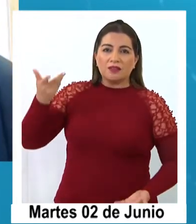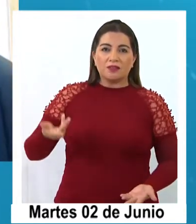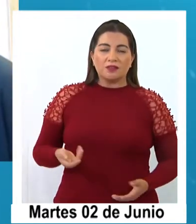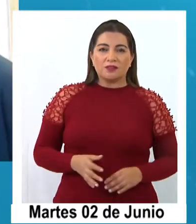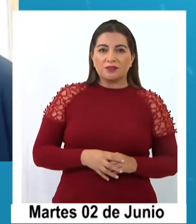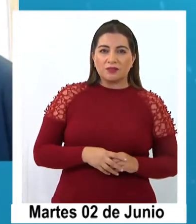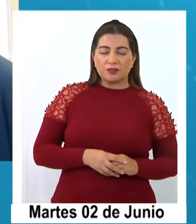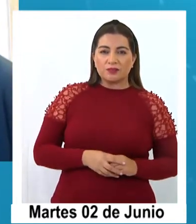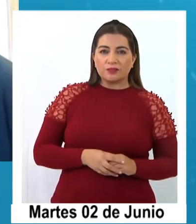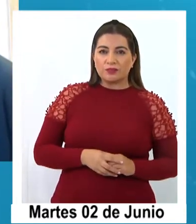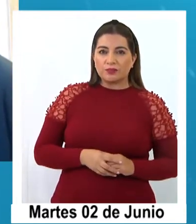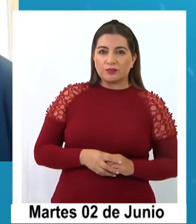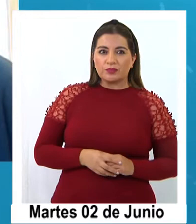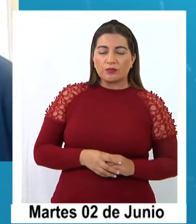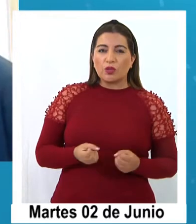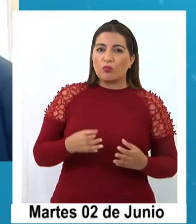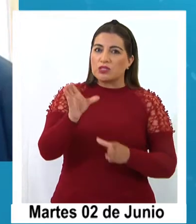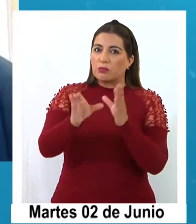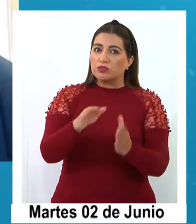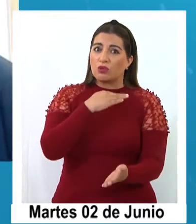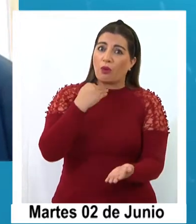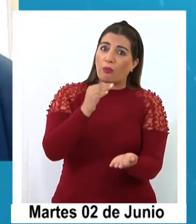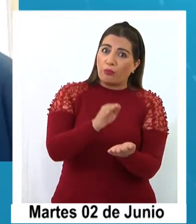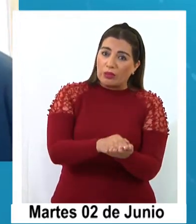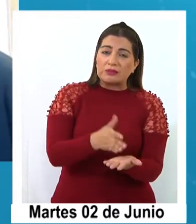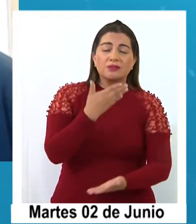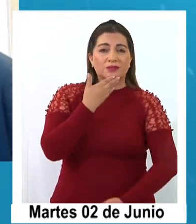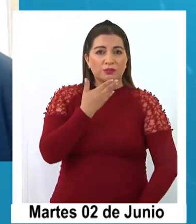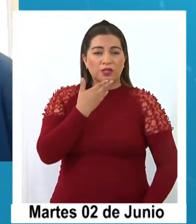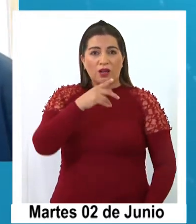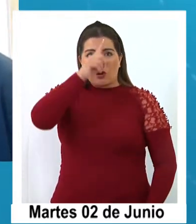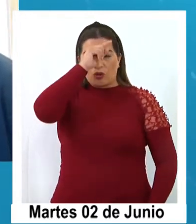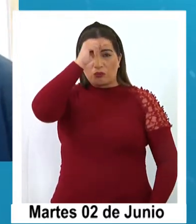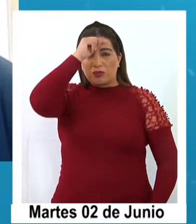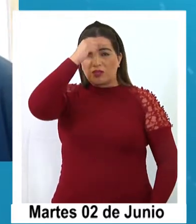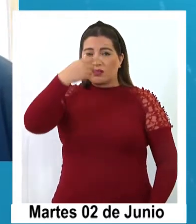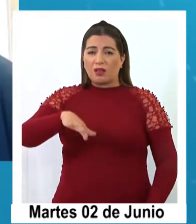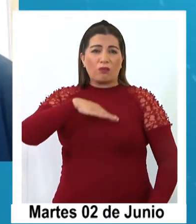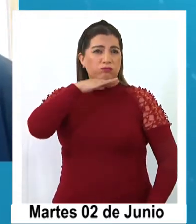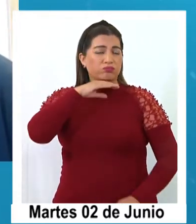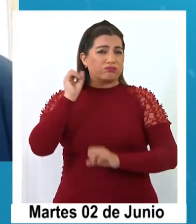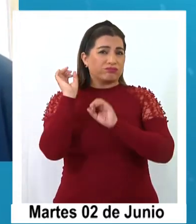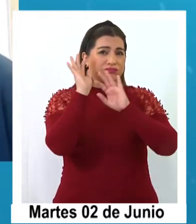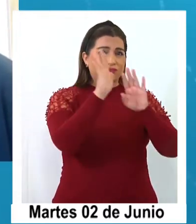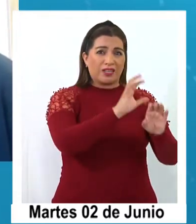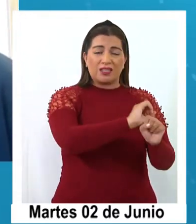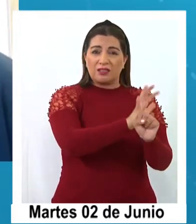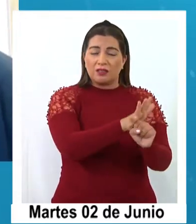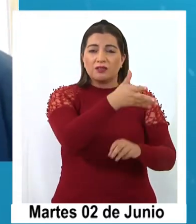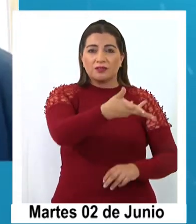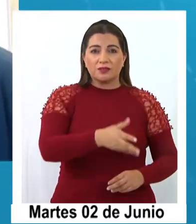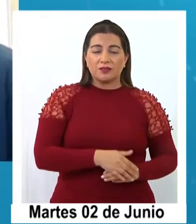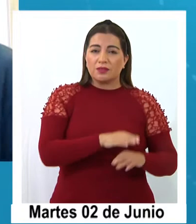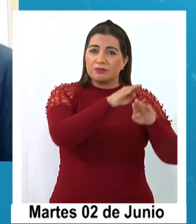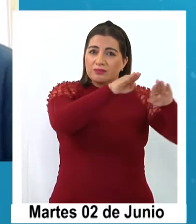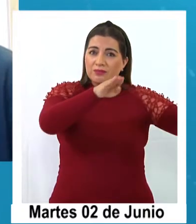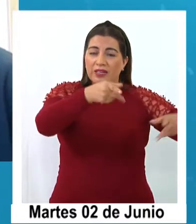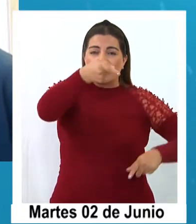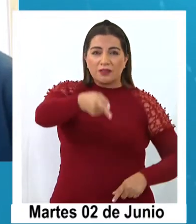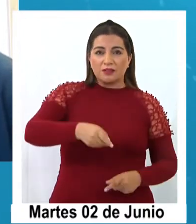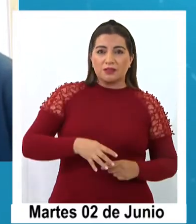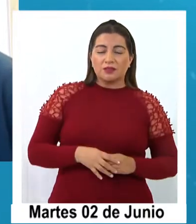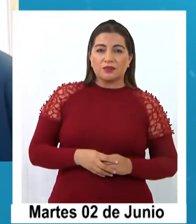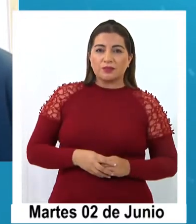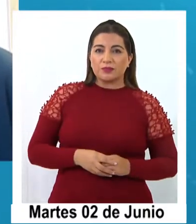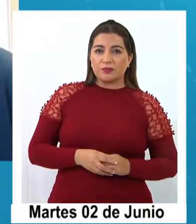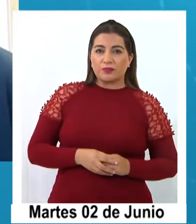tenemos ya bastantes personas fallecidas, el hospital prácticamente colapsado, y se va, y esto se va